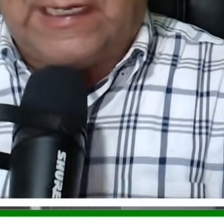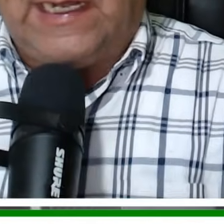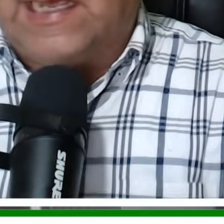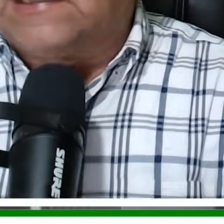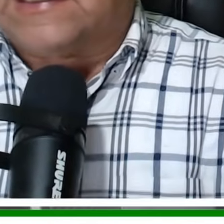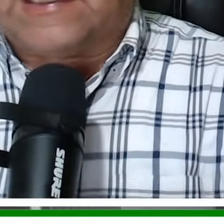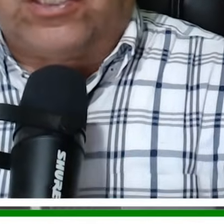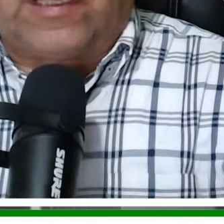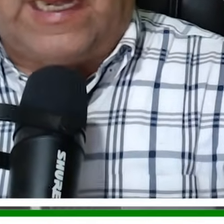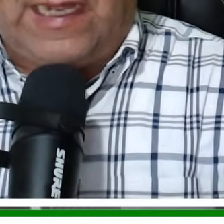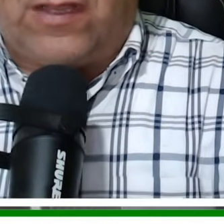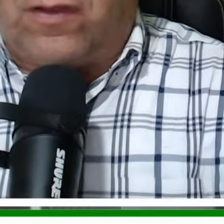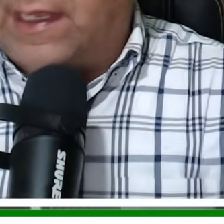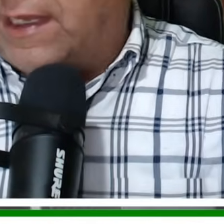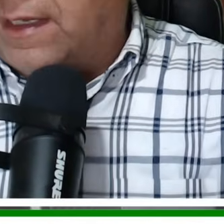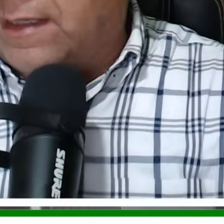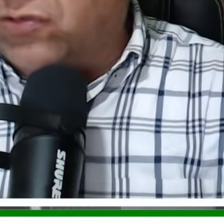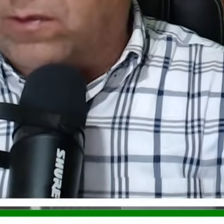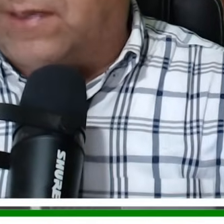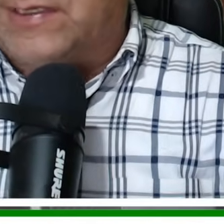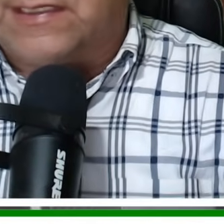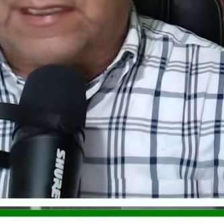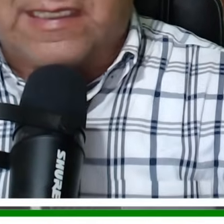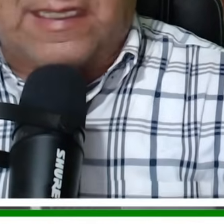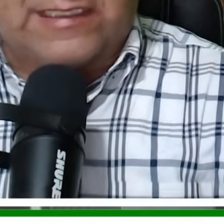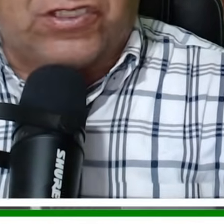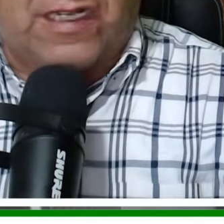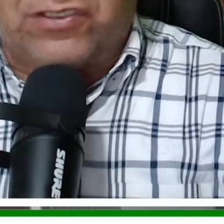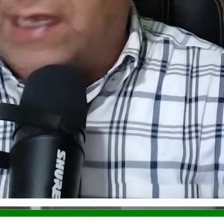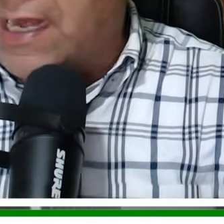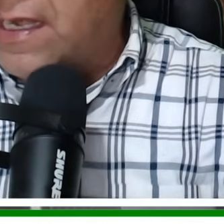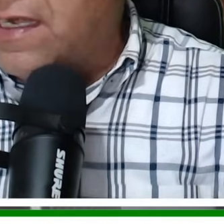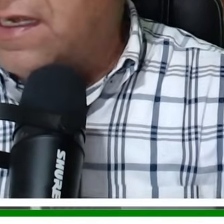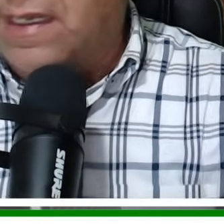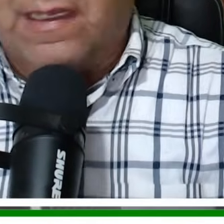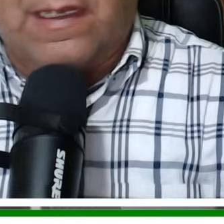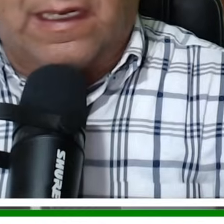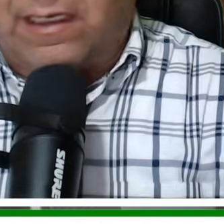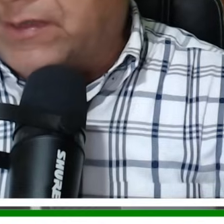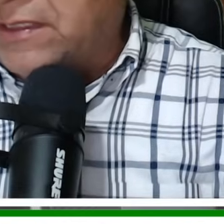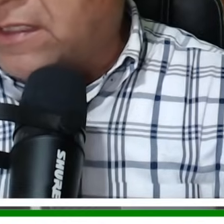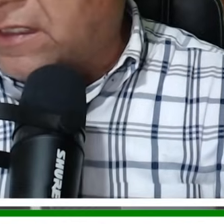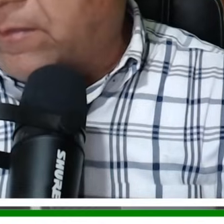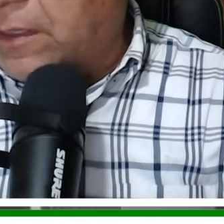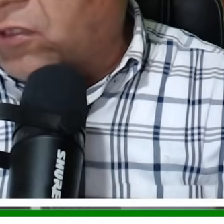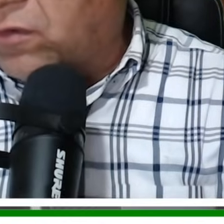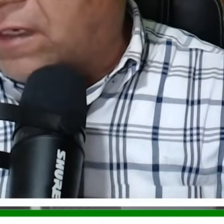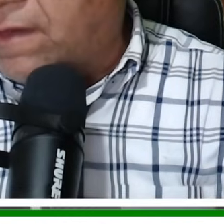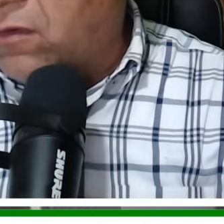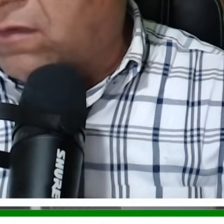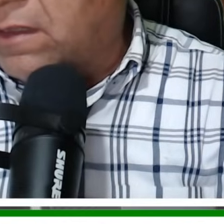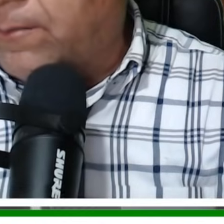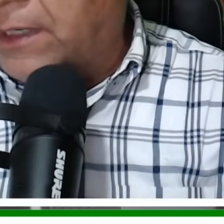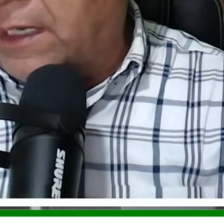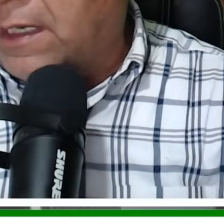Vamos a ir a esta sesión del INE donde estuvo el representante de Acción Nacional, el representante del Partido